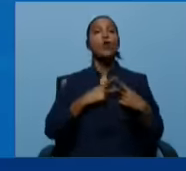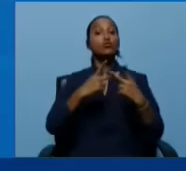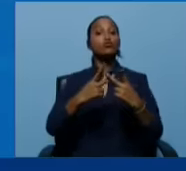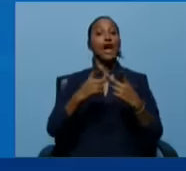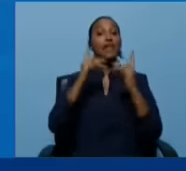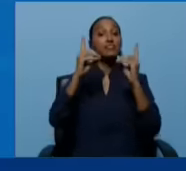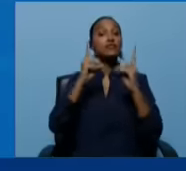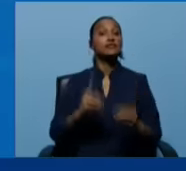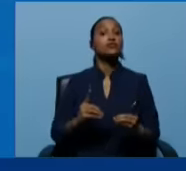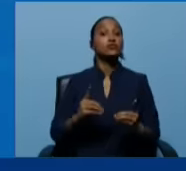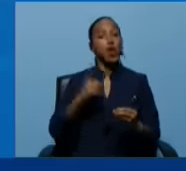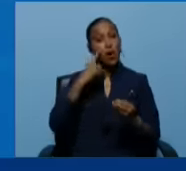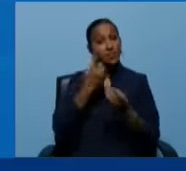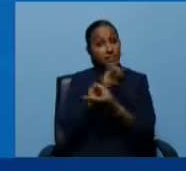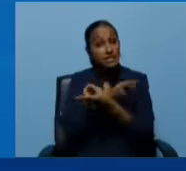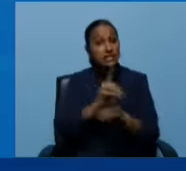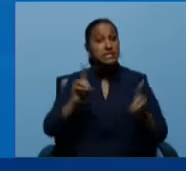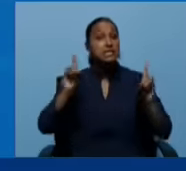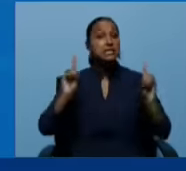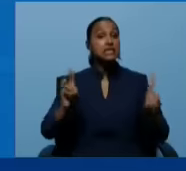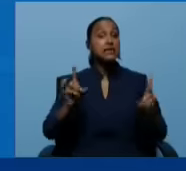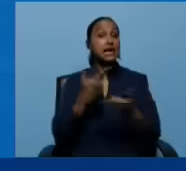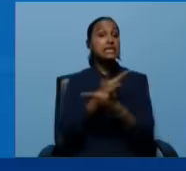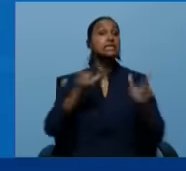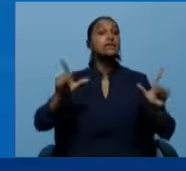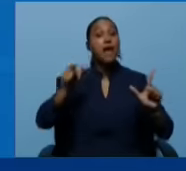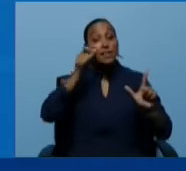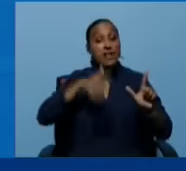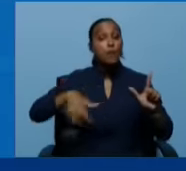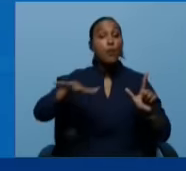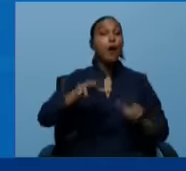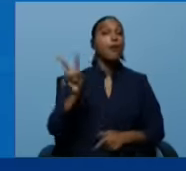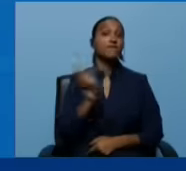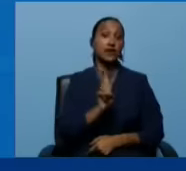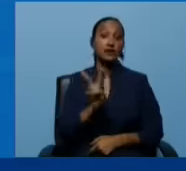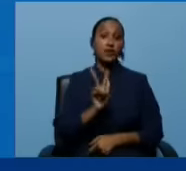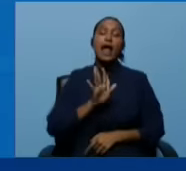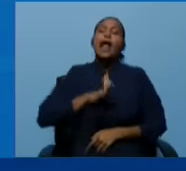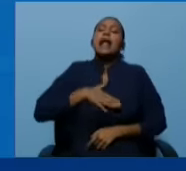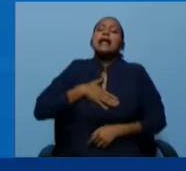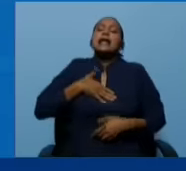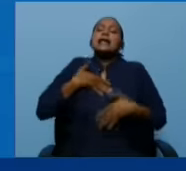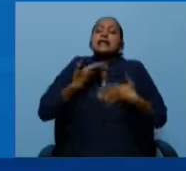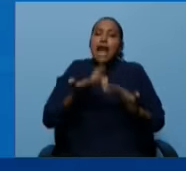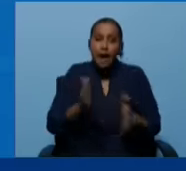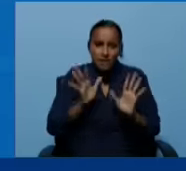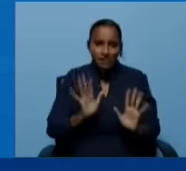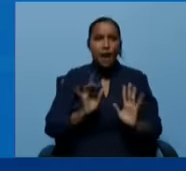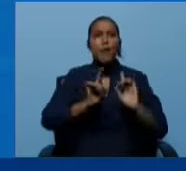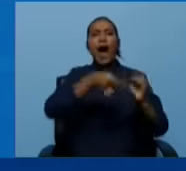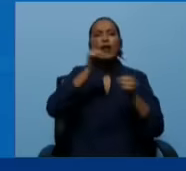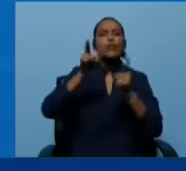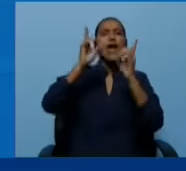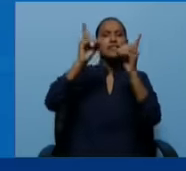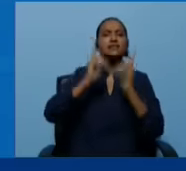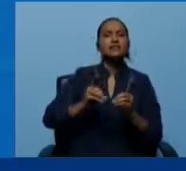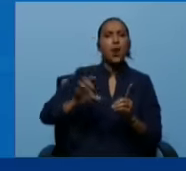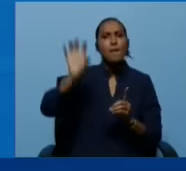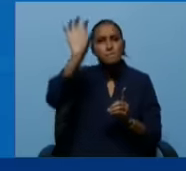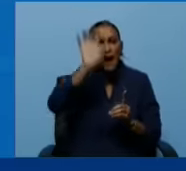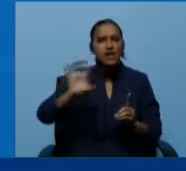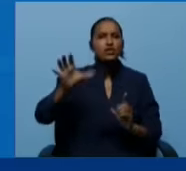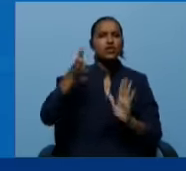pueblo venezolano. Lamentamos la decisión de algunos gobiernos de cuestionar los resultados electorales en